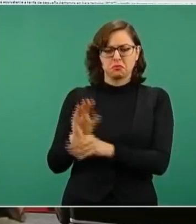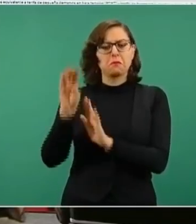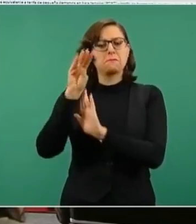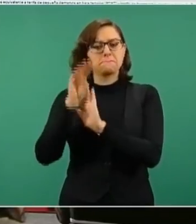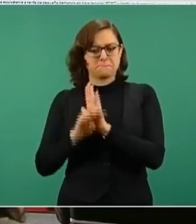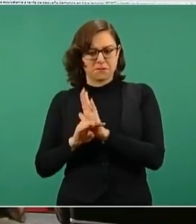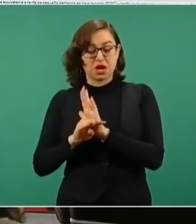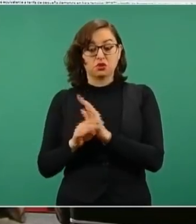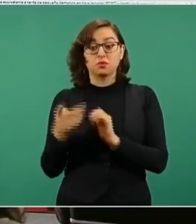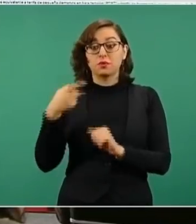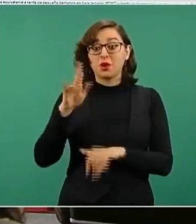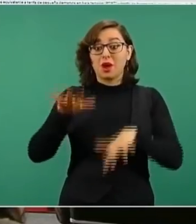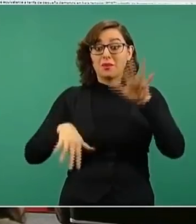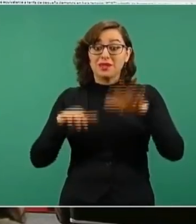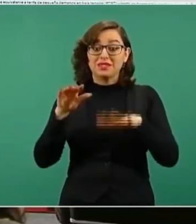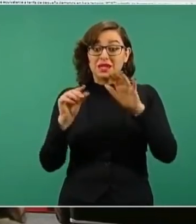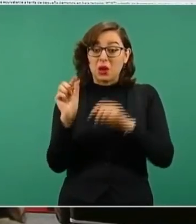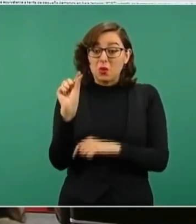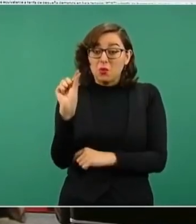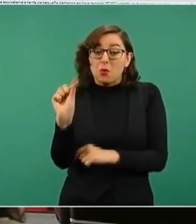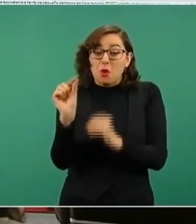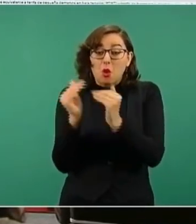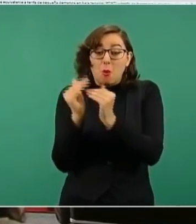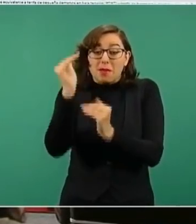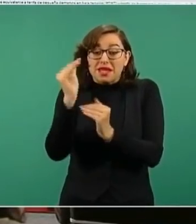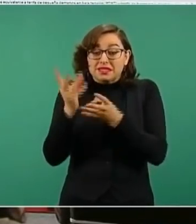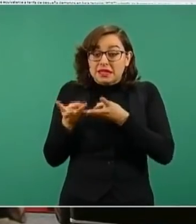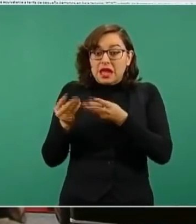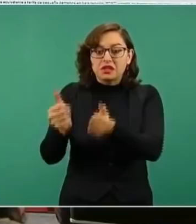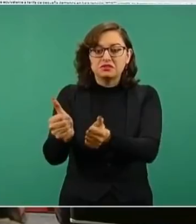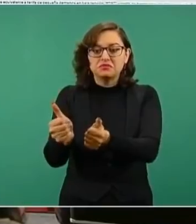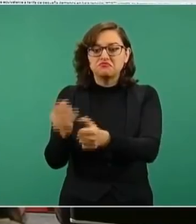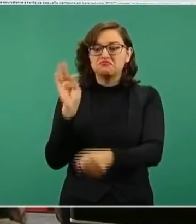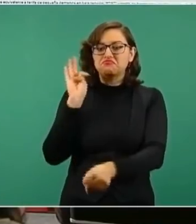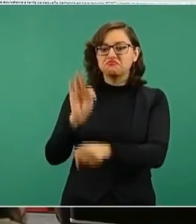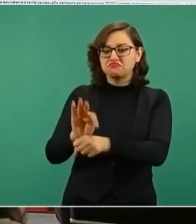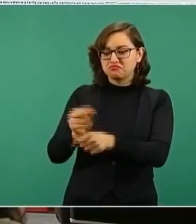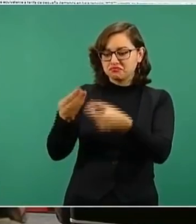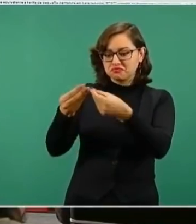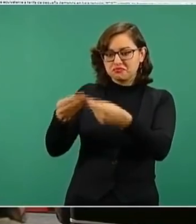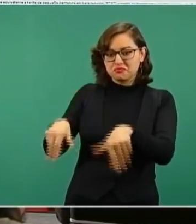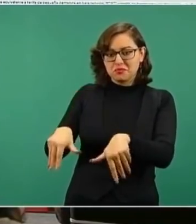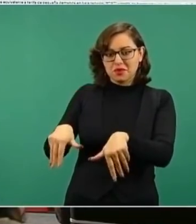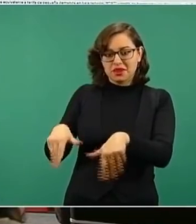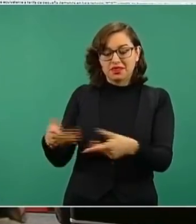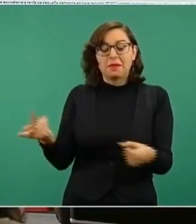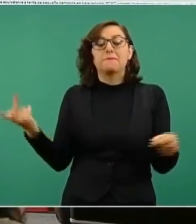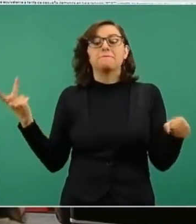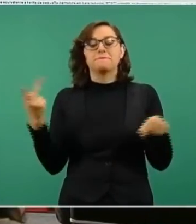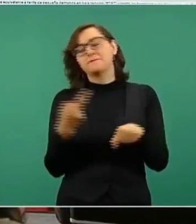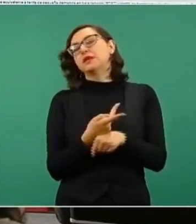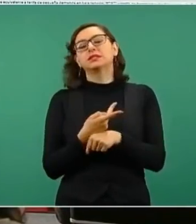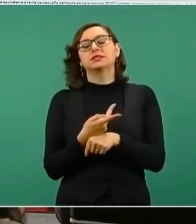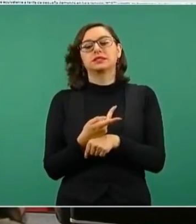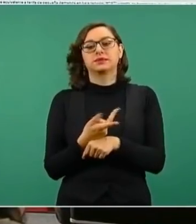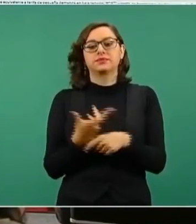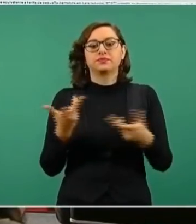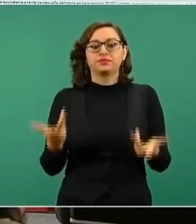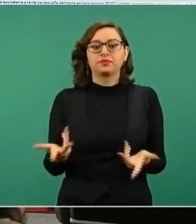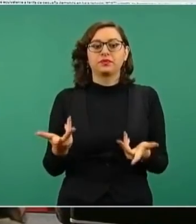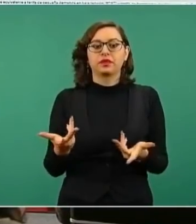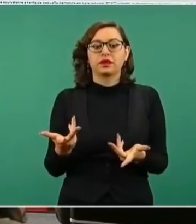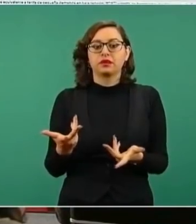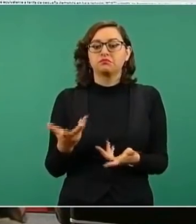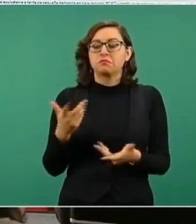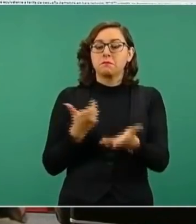muchos comercios que tienen, digamos, su negocio vinculado al hogar, lo que pagarían